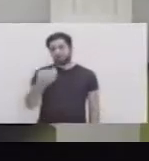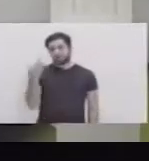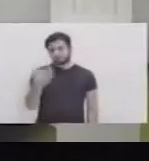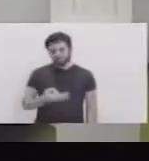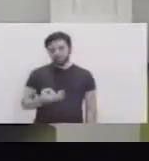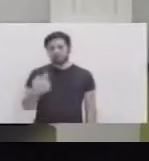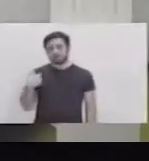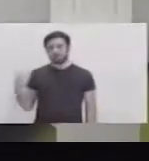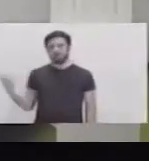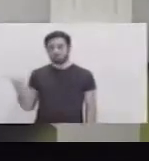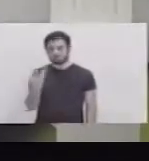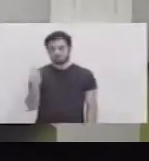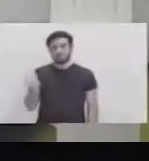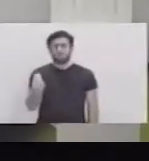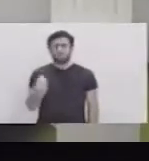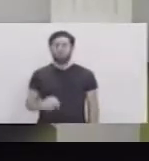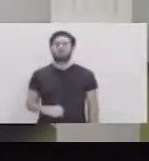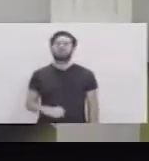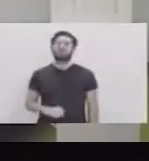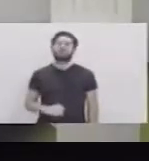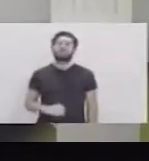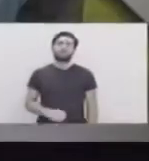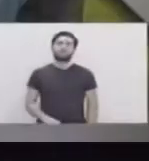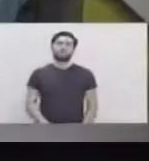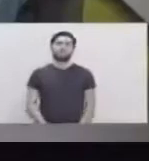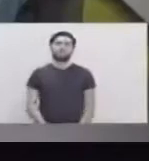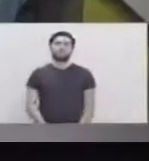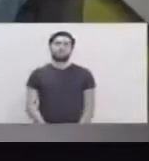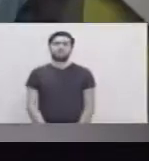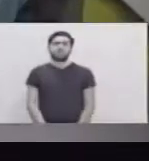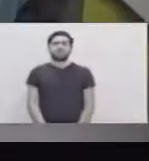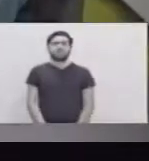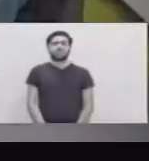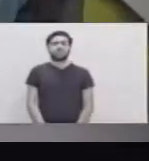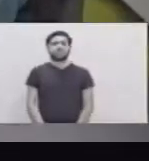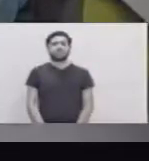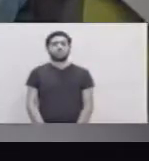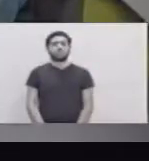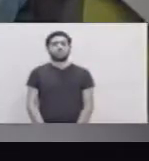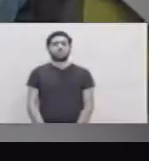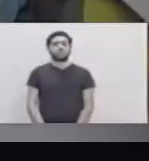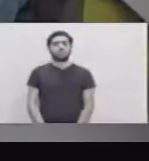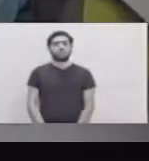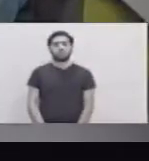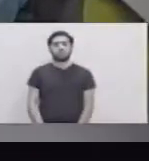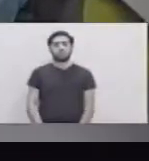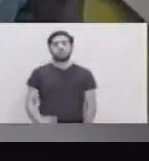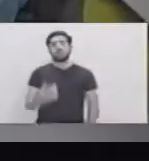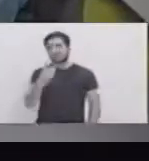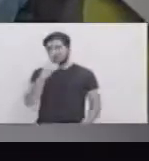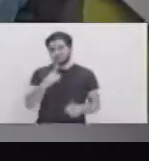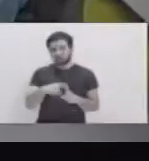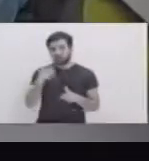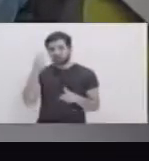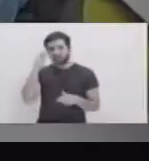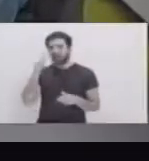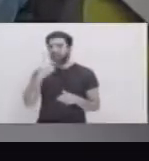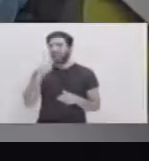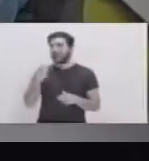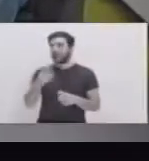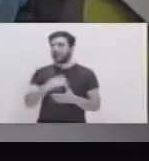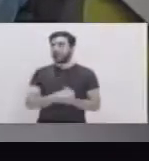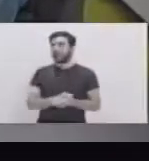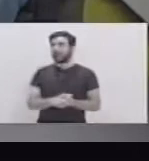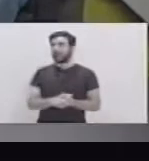tener a ese amigo como entre los que realmente apreciamos, ¿verdad? Claro, y poner en práctica